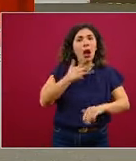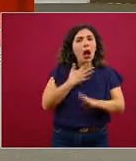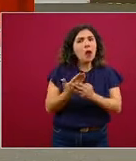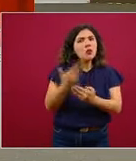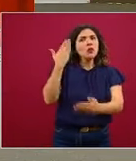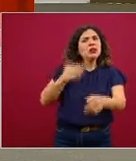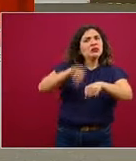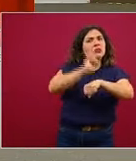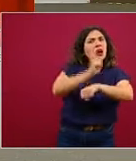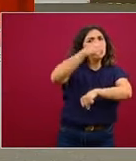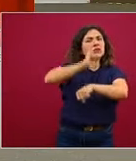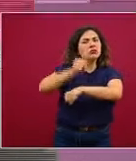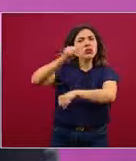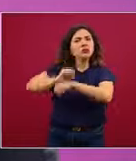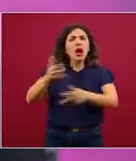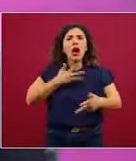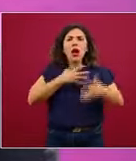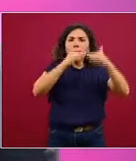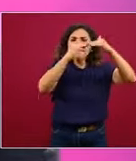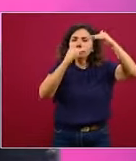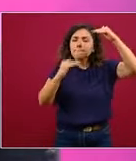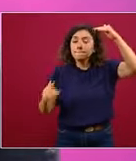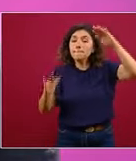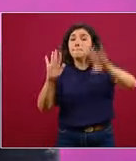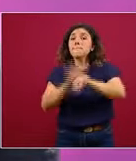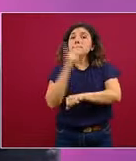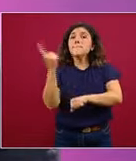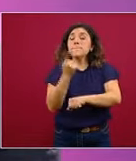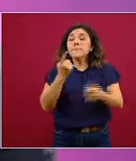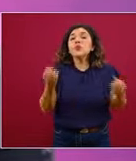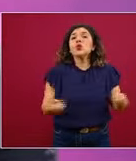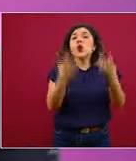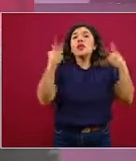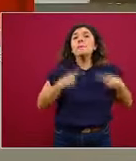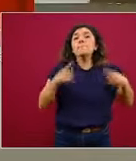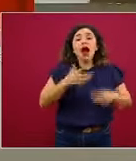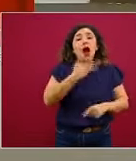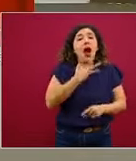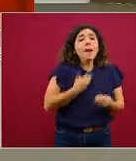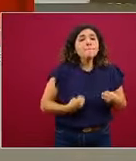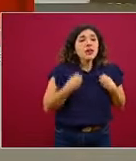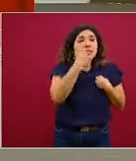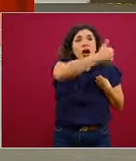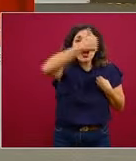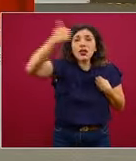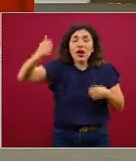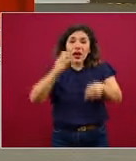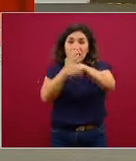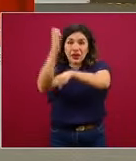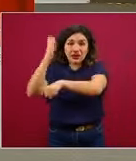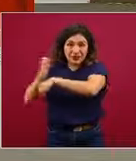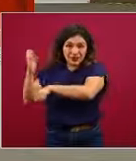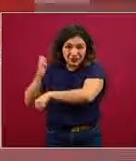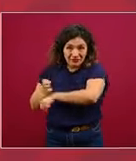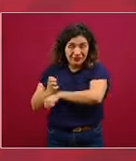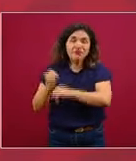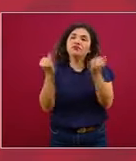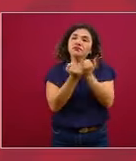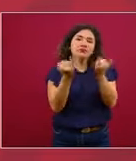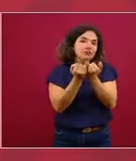semanas con este descenso, dado que las poblaciones o la cantidad de personas que vive en cada una de estas entidades federativas